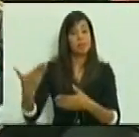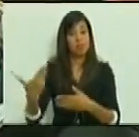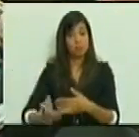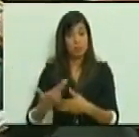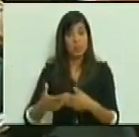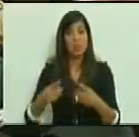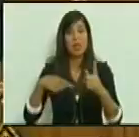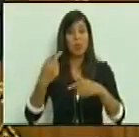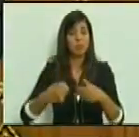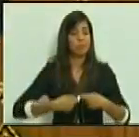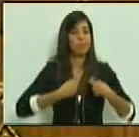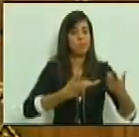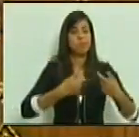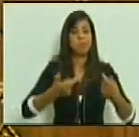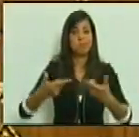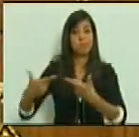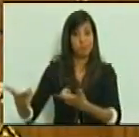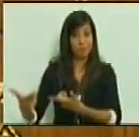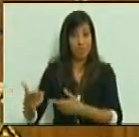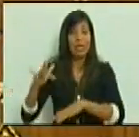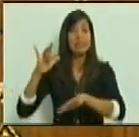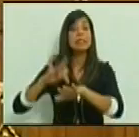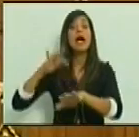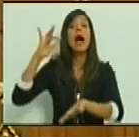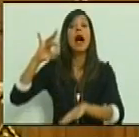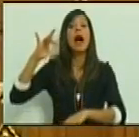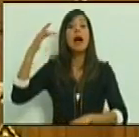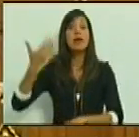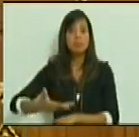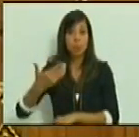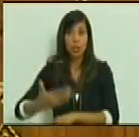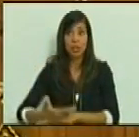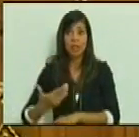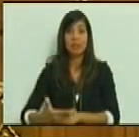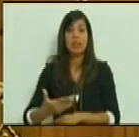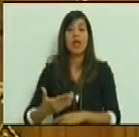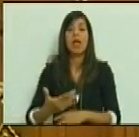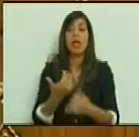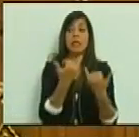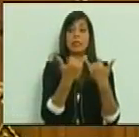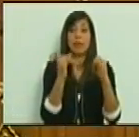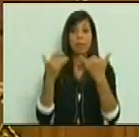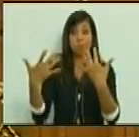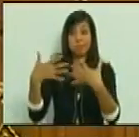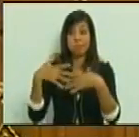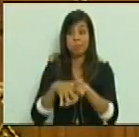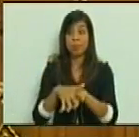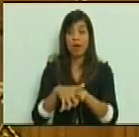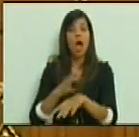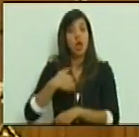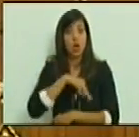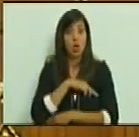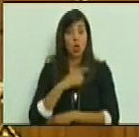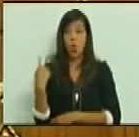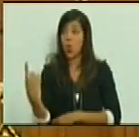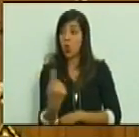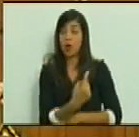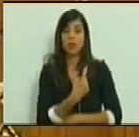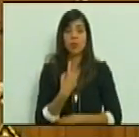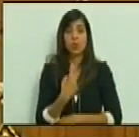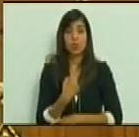distribuye. El impacto que tiene, la interdependencia que tiene. Y nosotros, querido compañero,